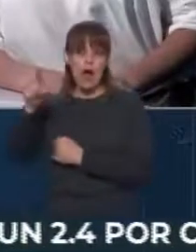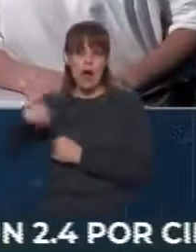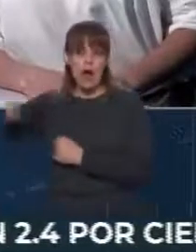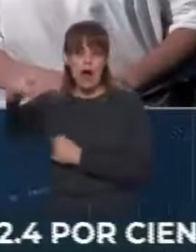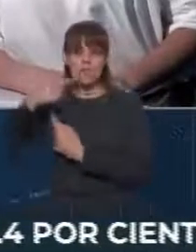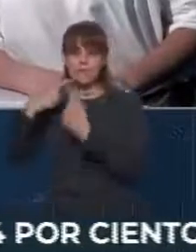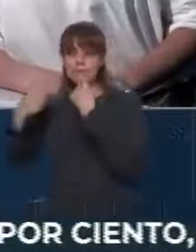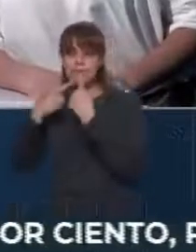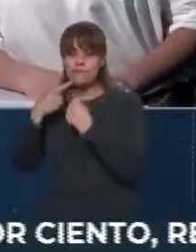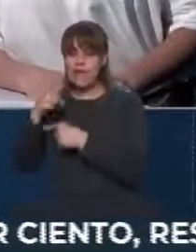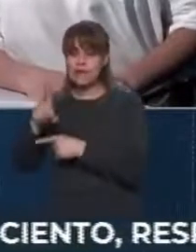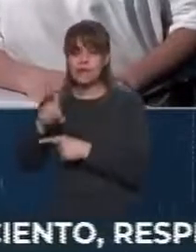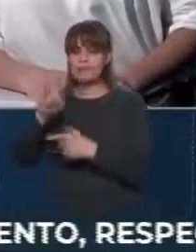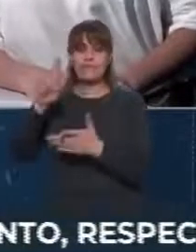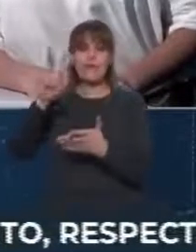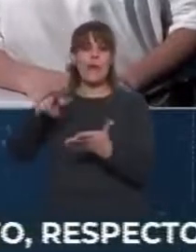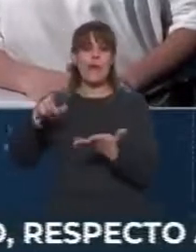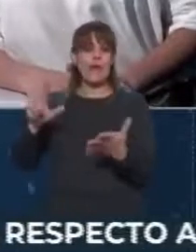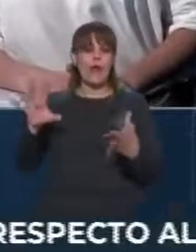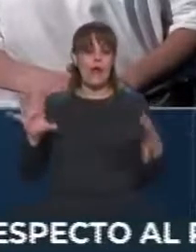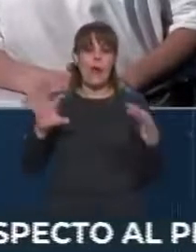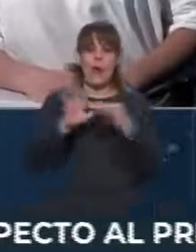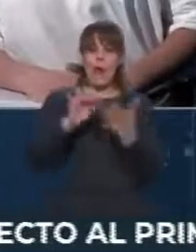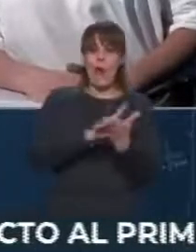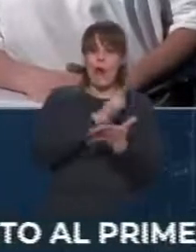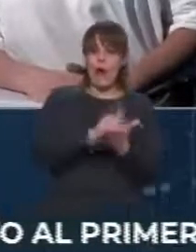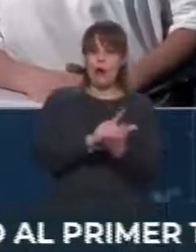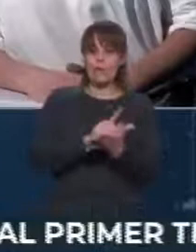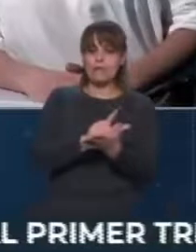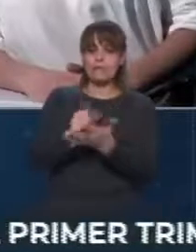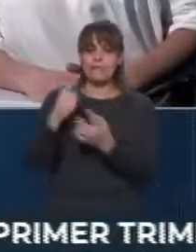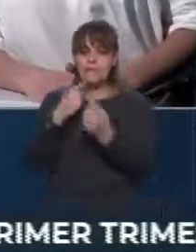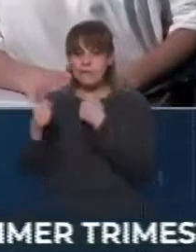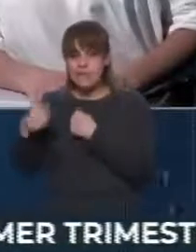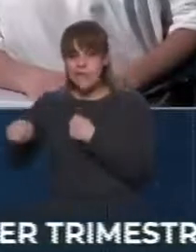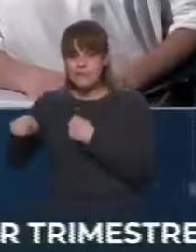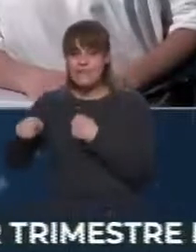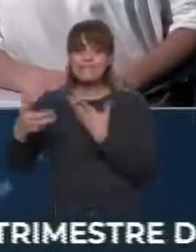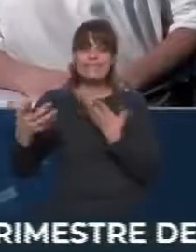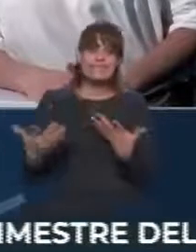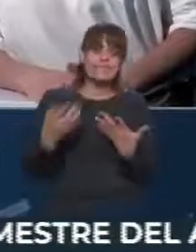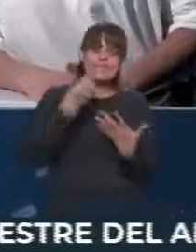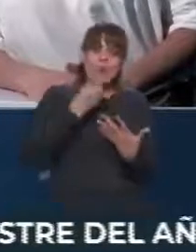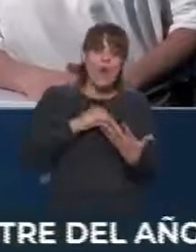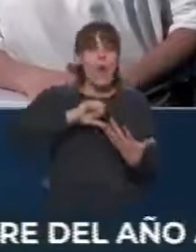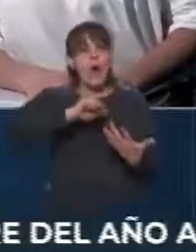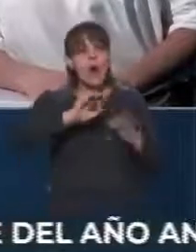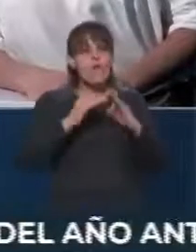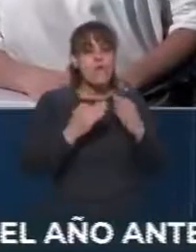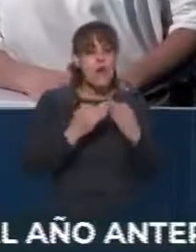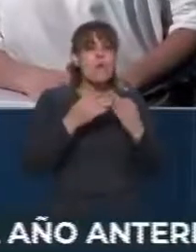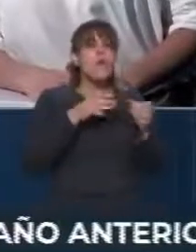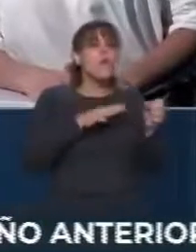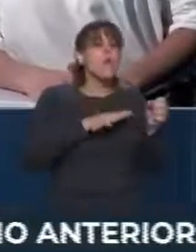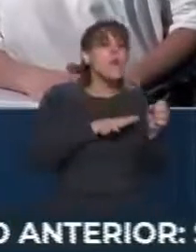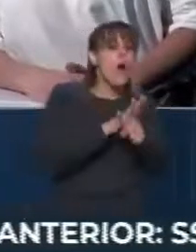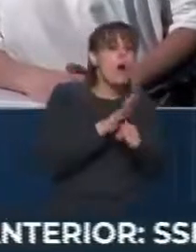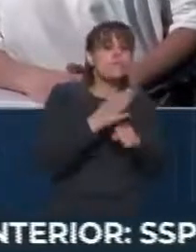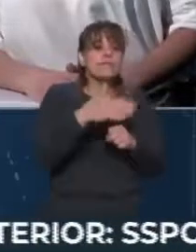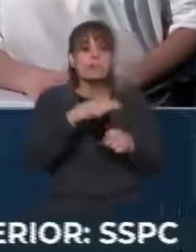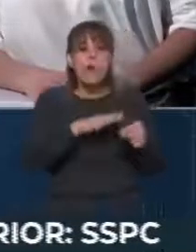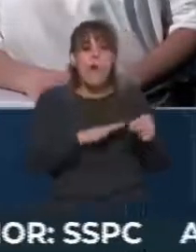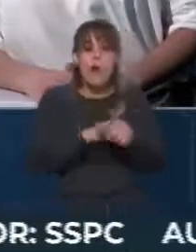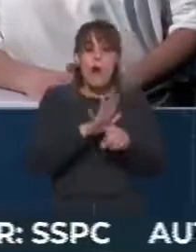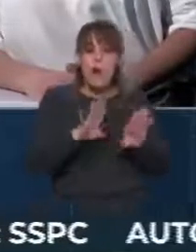es constitucional y que no puede ser de esta forma, bueno, se tendrán que ver otras formas. En realidad, creo que ahora, en este momento de la